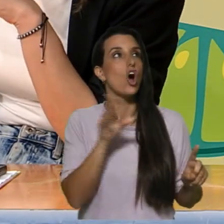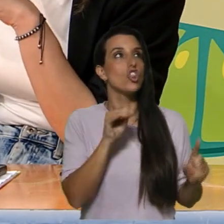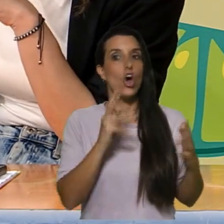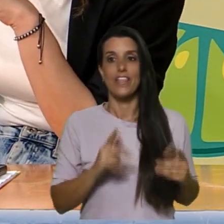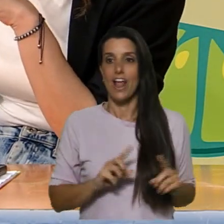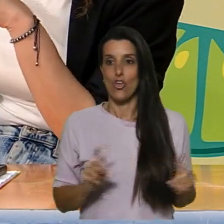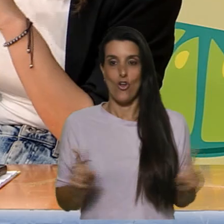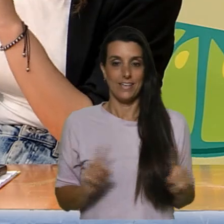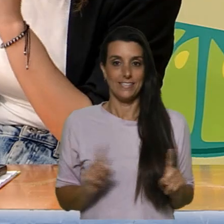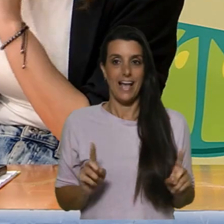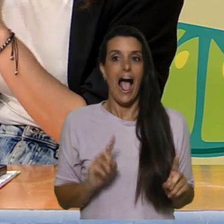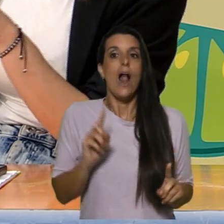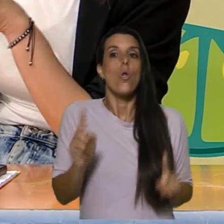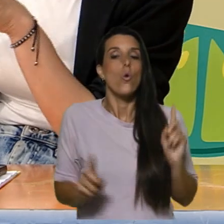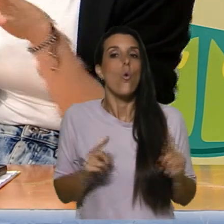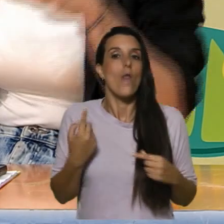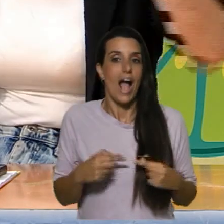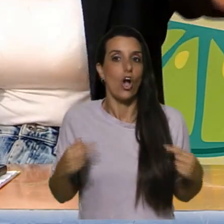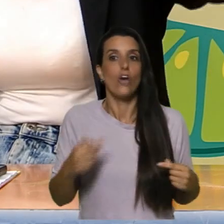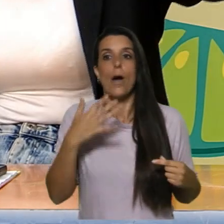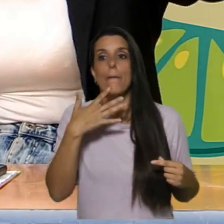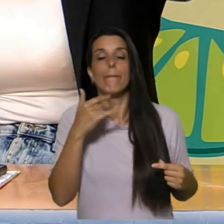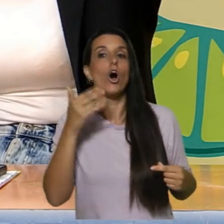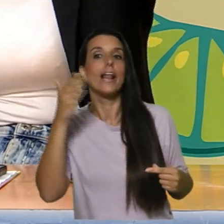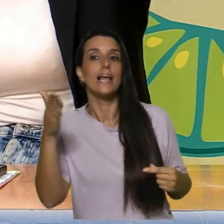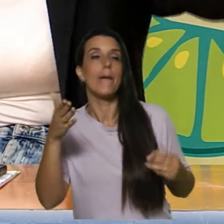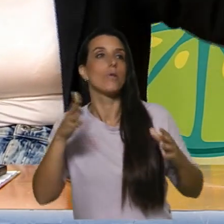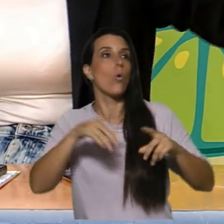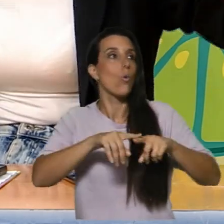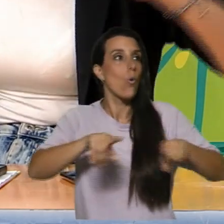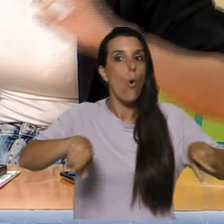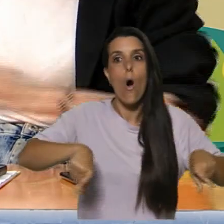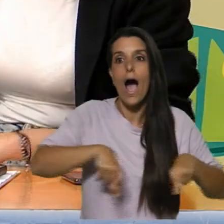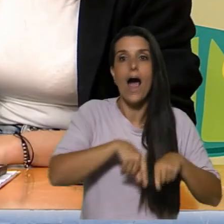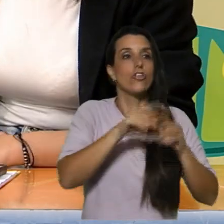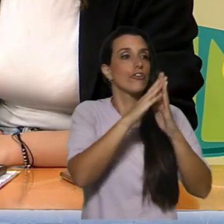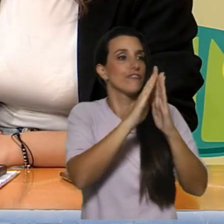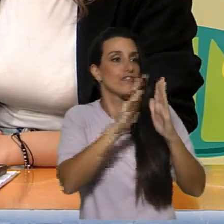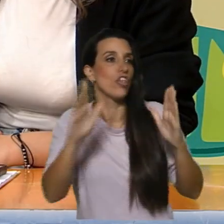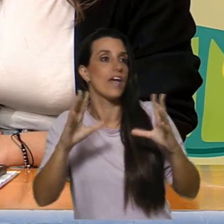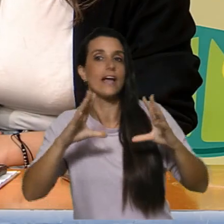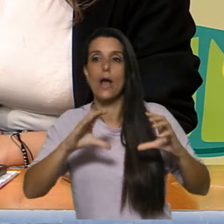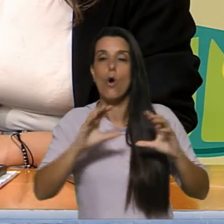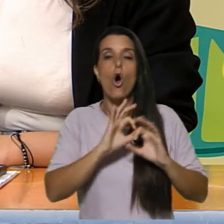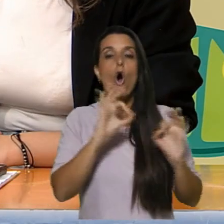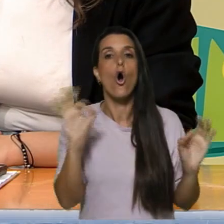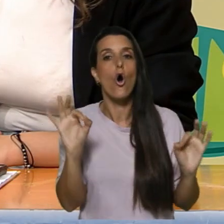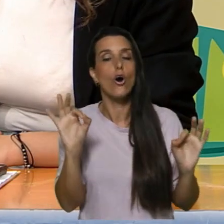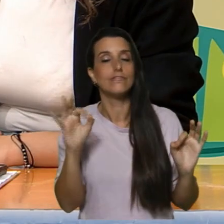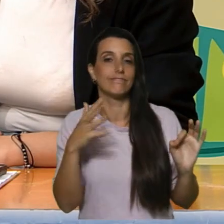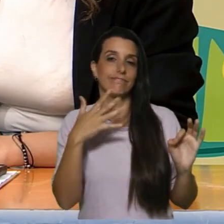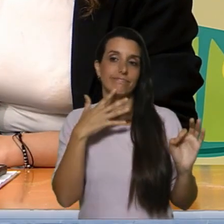ordenado, ¿no? Sino ciertos puntos, como el dormitorio, la biblioteca, los almohadones. O el poder,